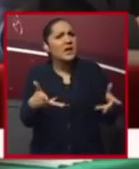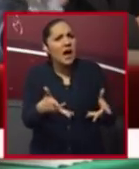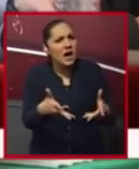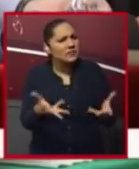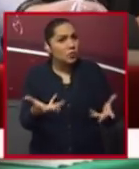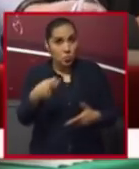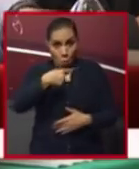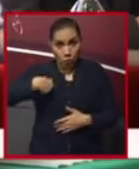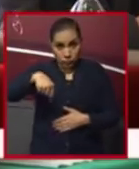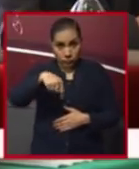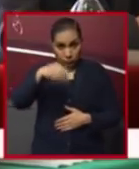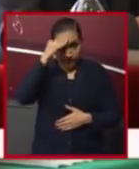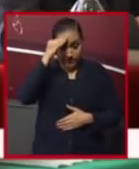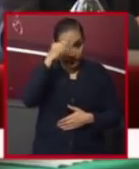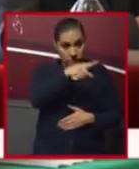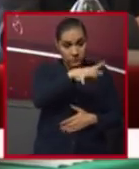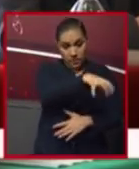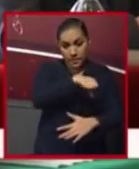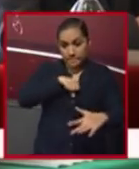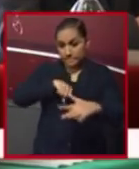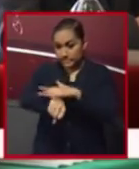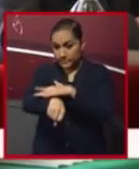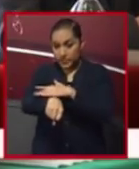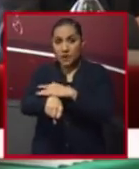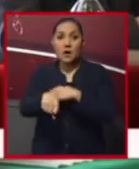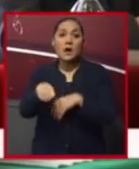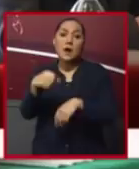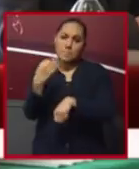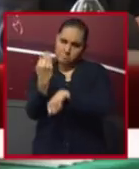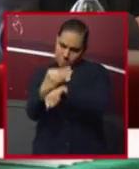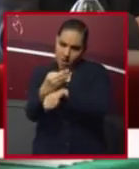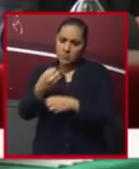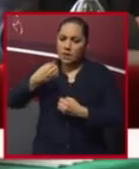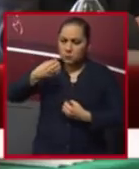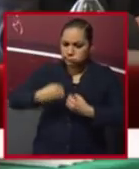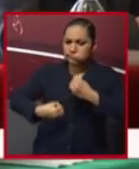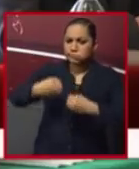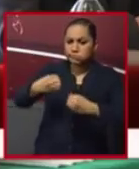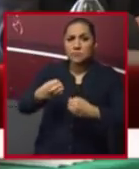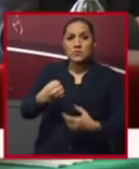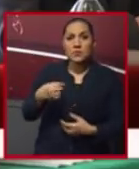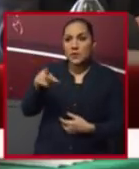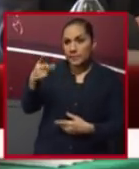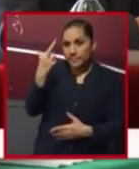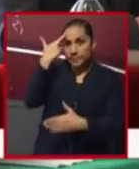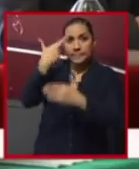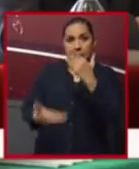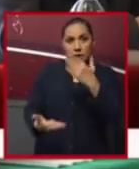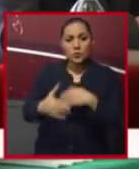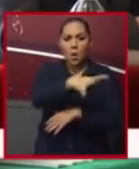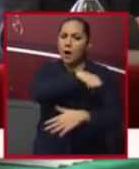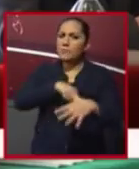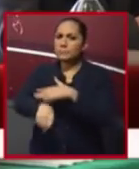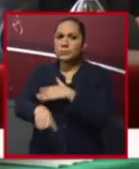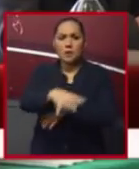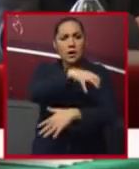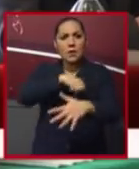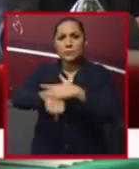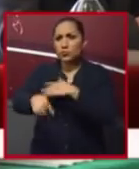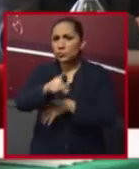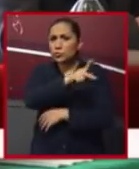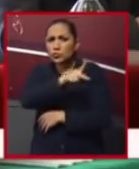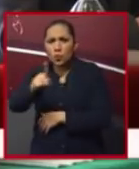oficiosa, preventiva oficiosa, de delitos que cualquiera puede cometer en alguna circunstancia, sea o